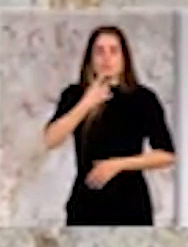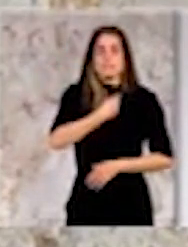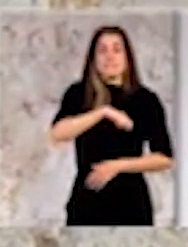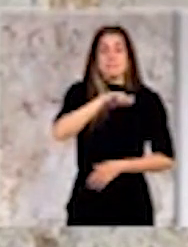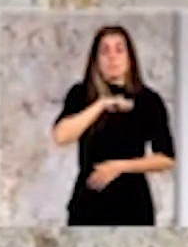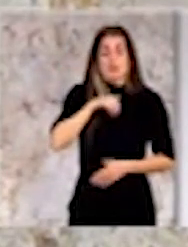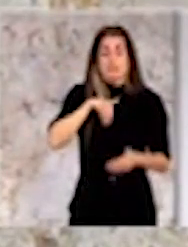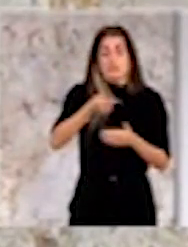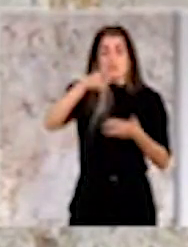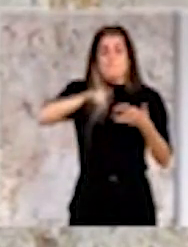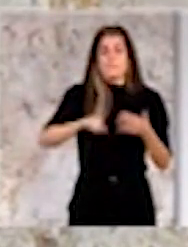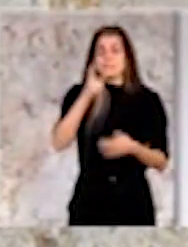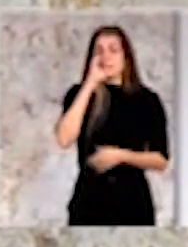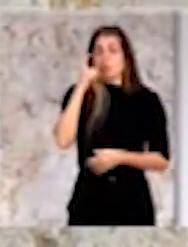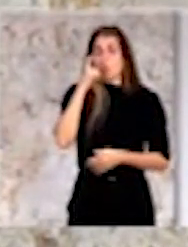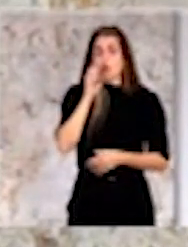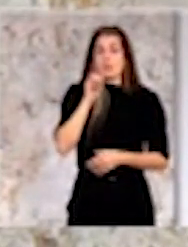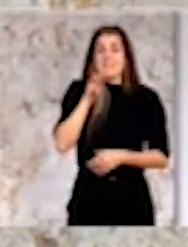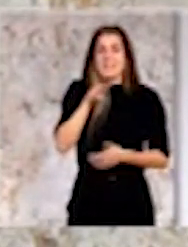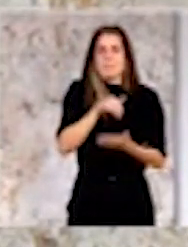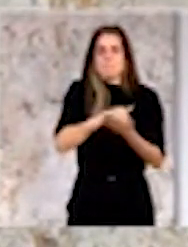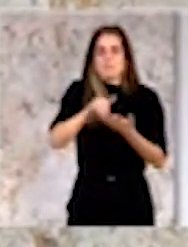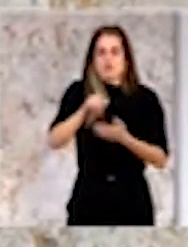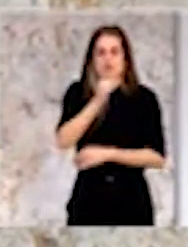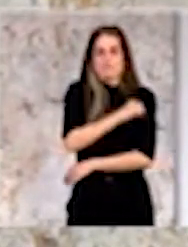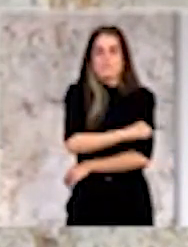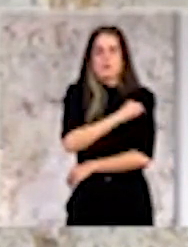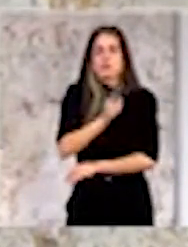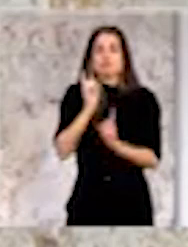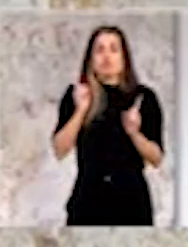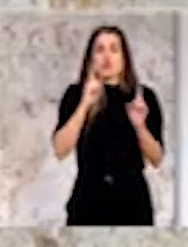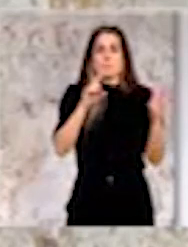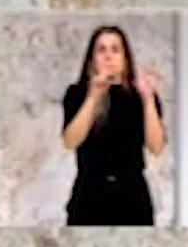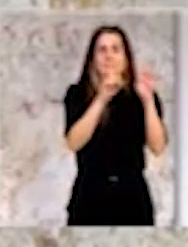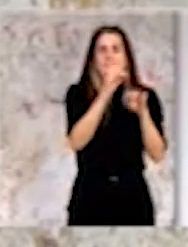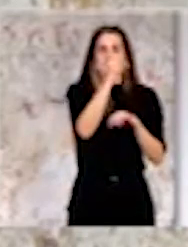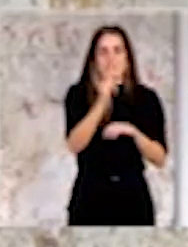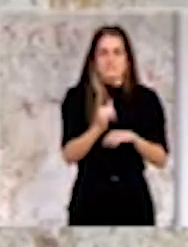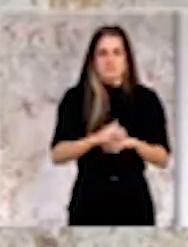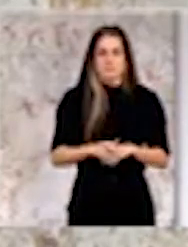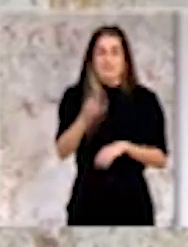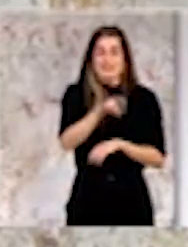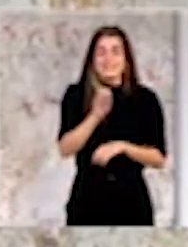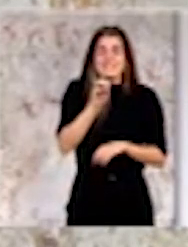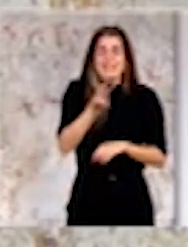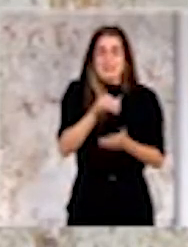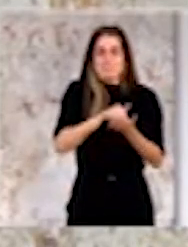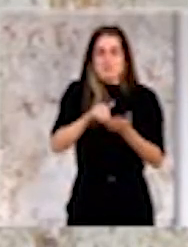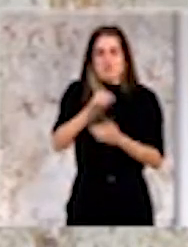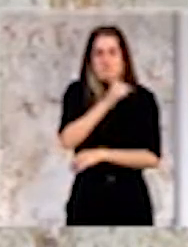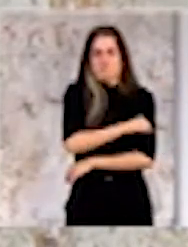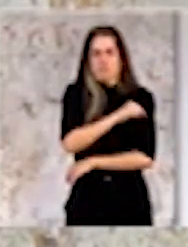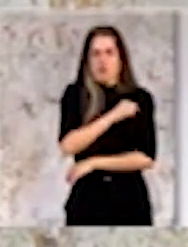recibir durante el mes de junio 13 millones de vacunas sólo de la compañía pzifer lo repito 13 millones de vacunas